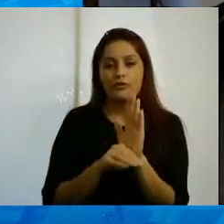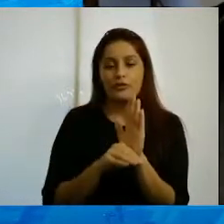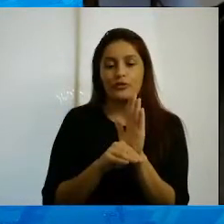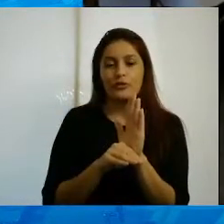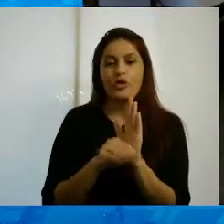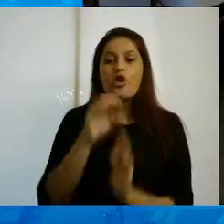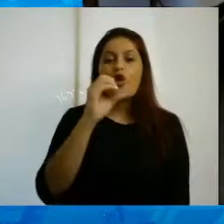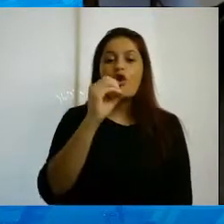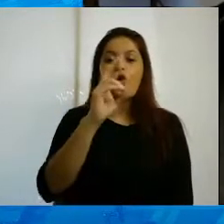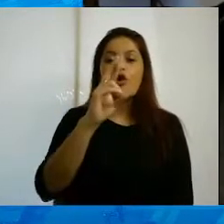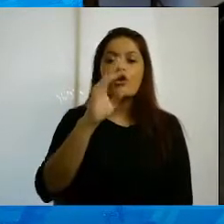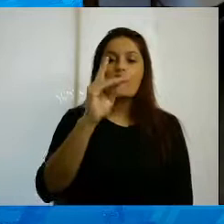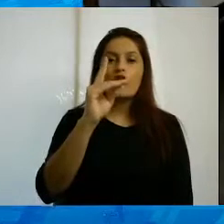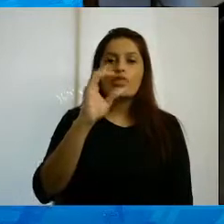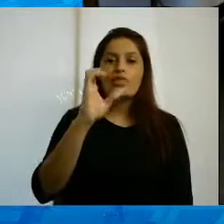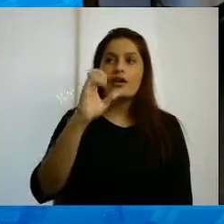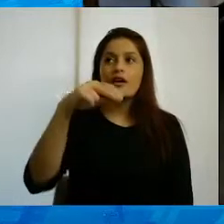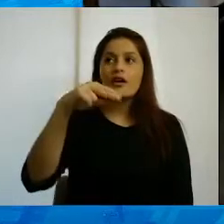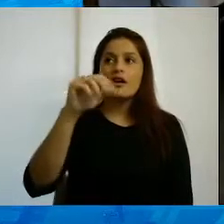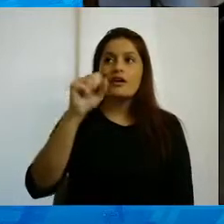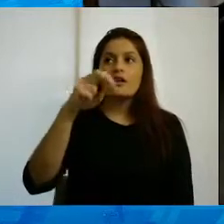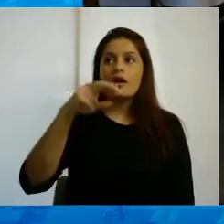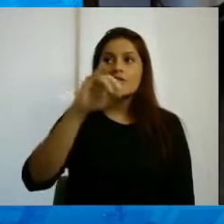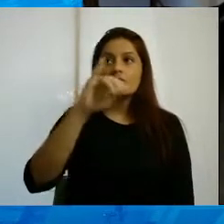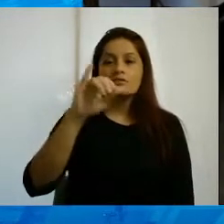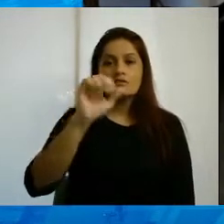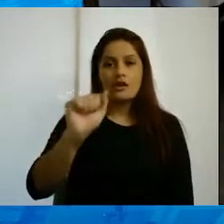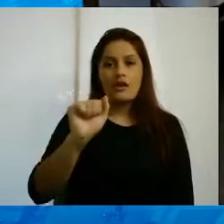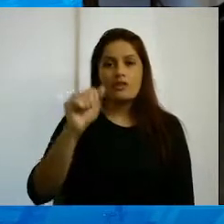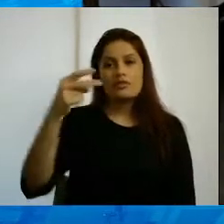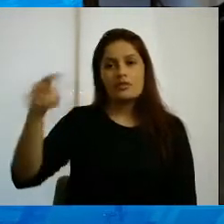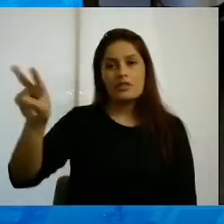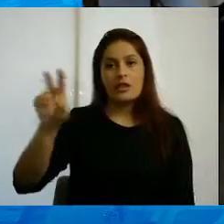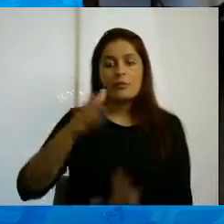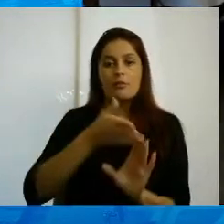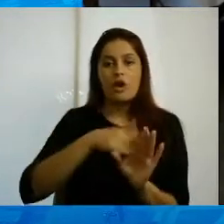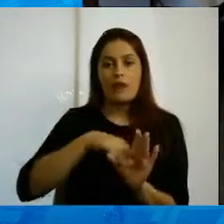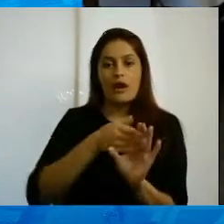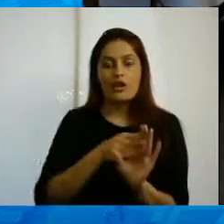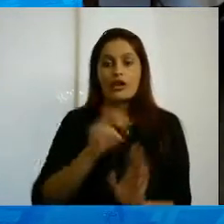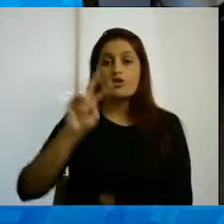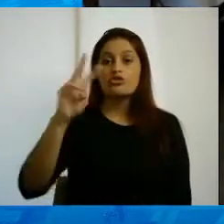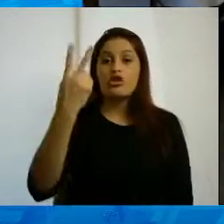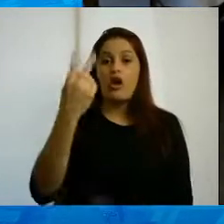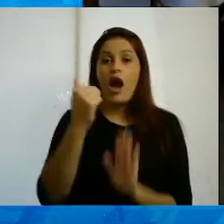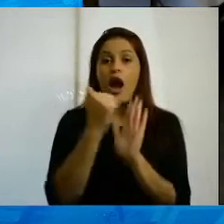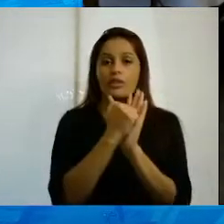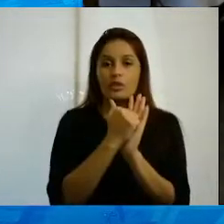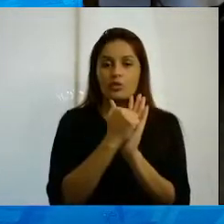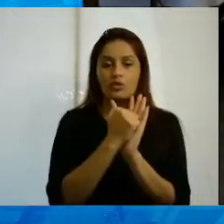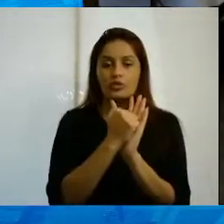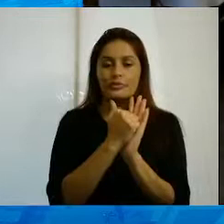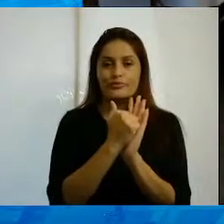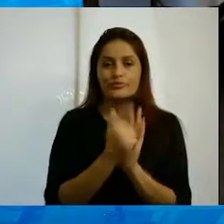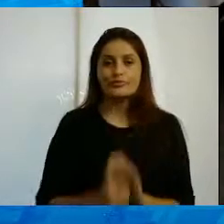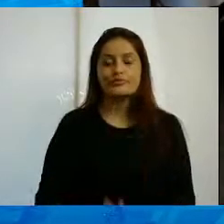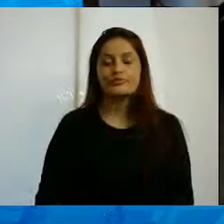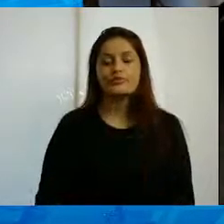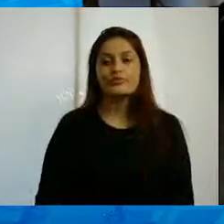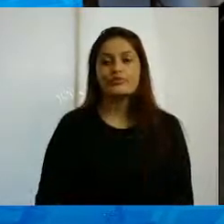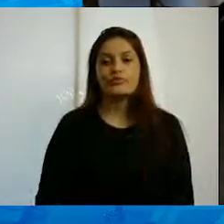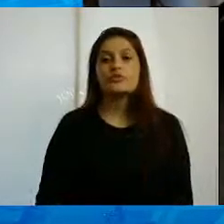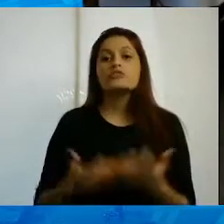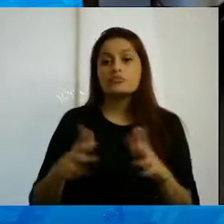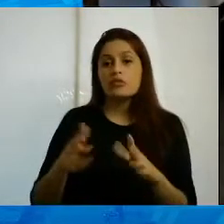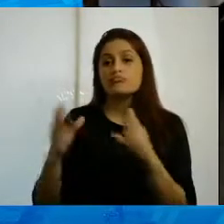la ordenanza de Pomaire en dos artículos bien específicos. Lo